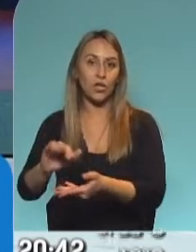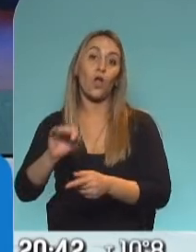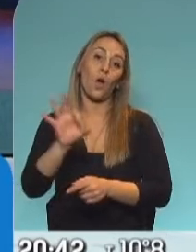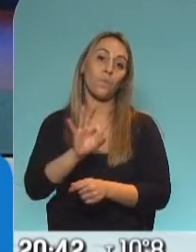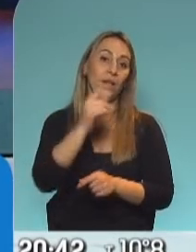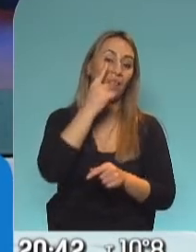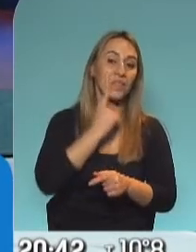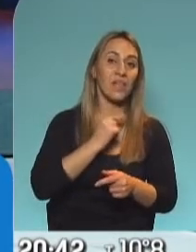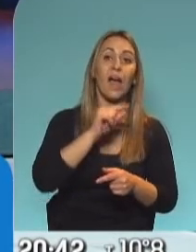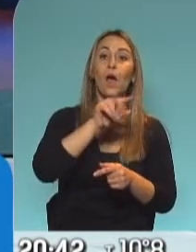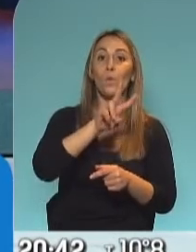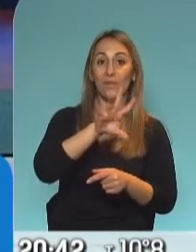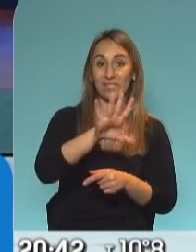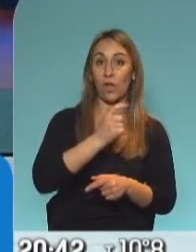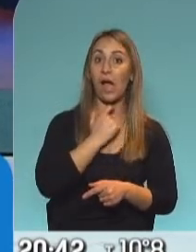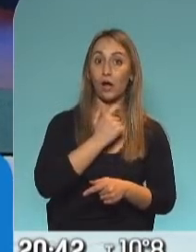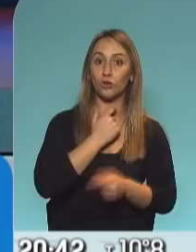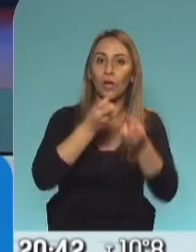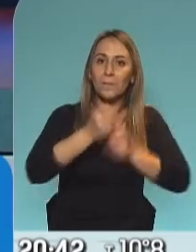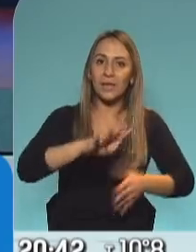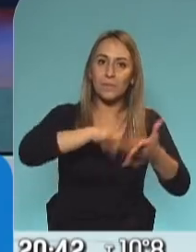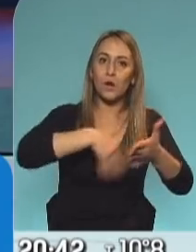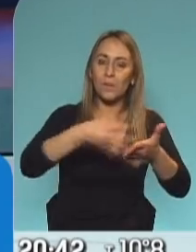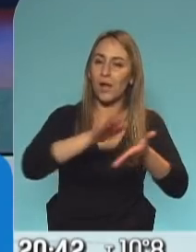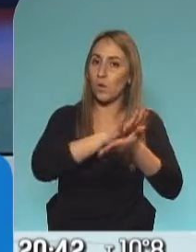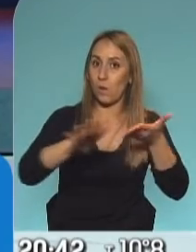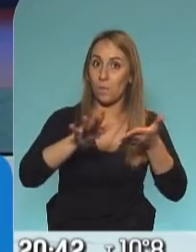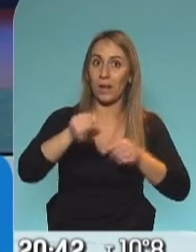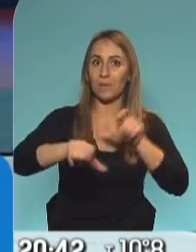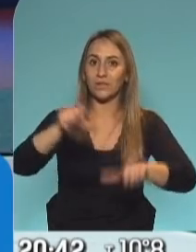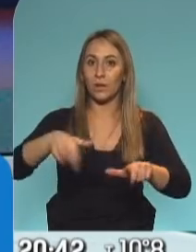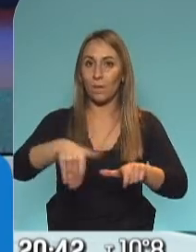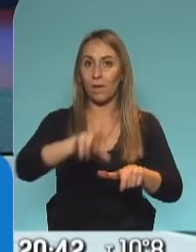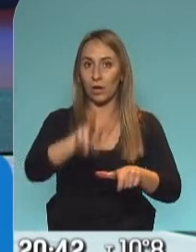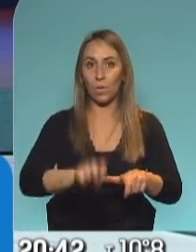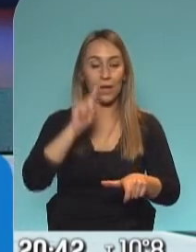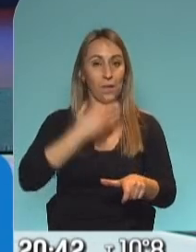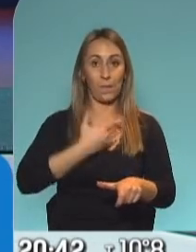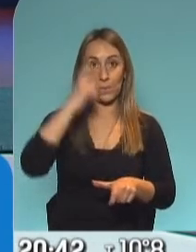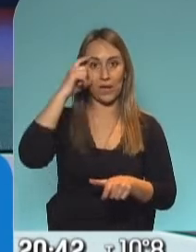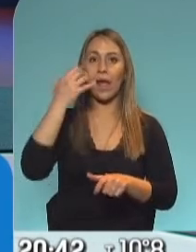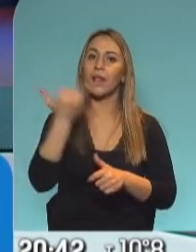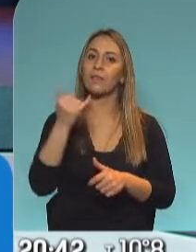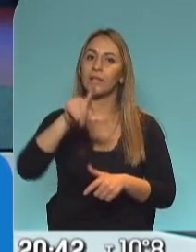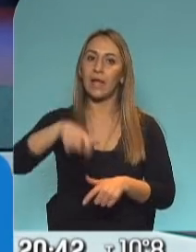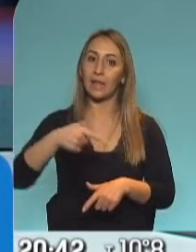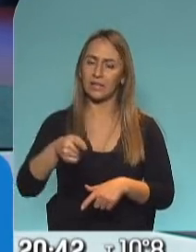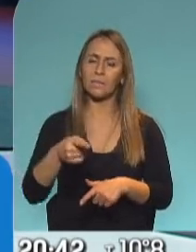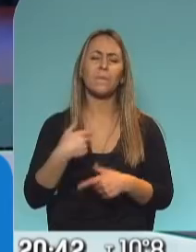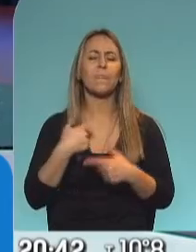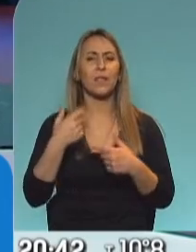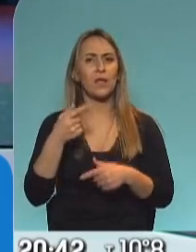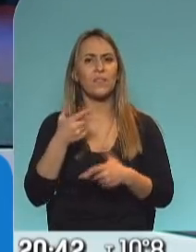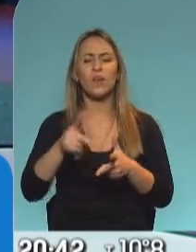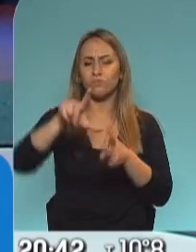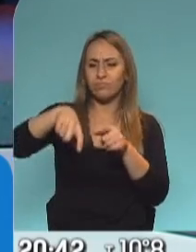un nuevo cronograma para esta población que ya tiene su tarjeta. ¿Y por qué digo que es importante que tiene su tarjeta? Porque el día que le toca cobrar, puede